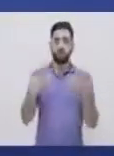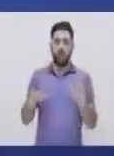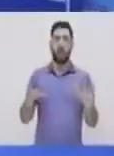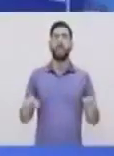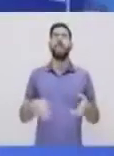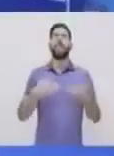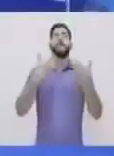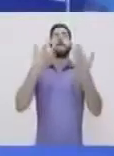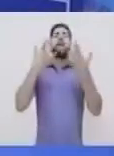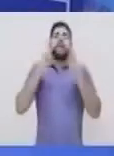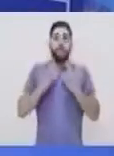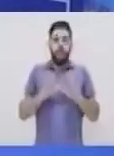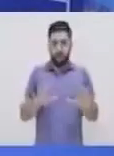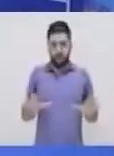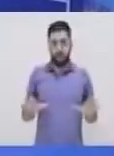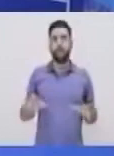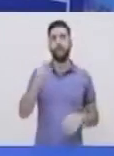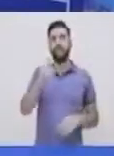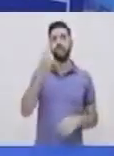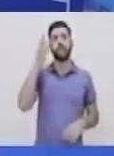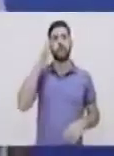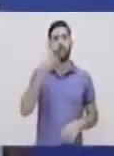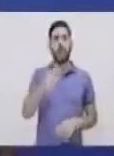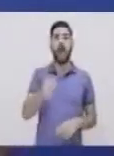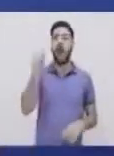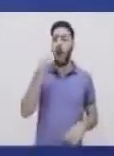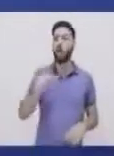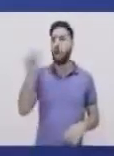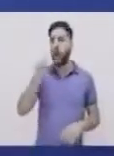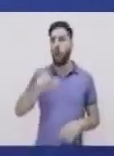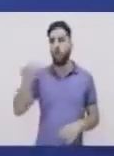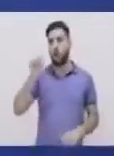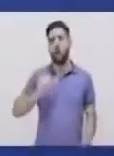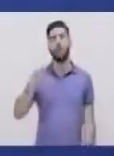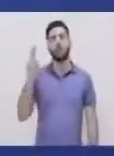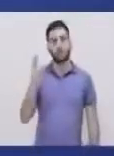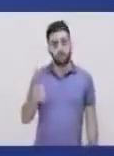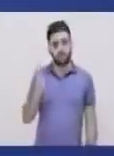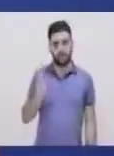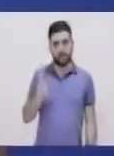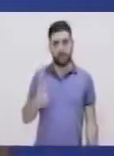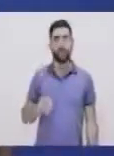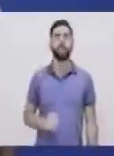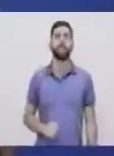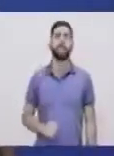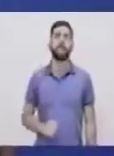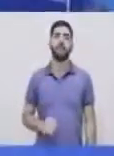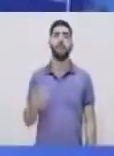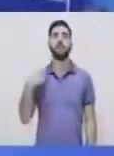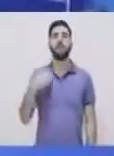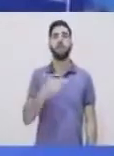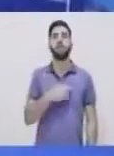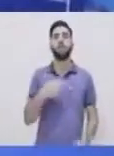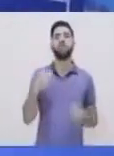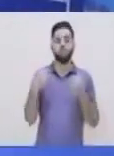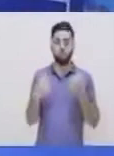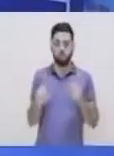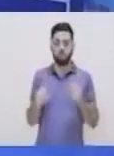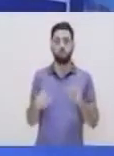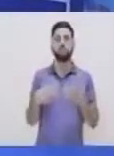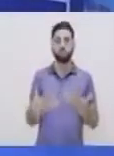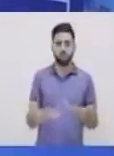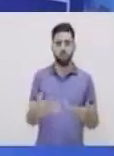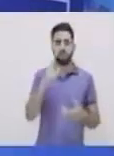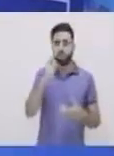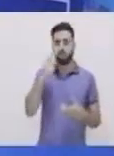la calma. Recuerda hidratarte antes, durante y después de la actividad. Para nuestra vuelta a la calma, vamos a realizar